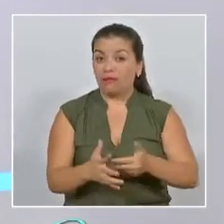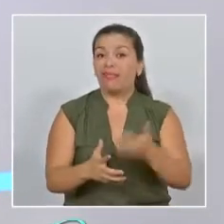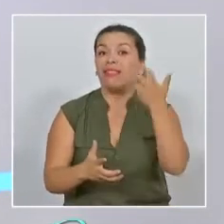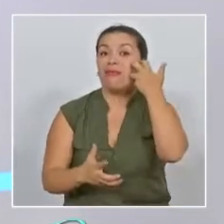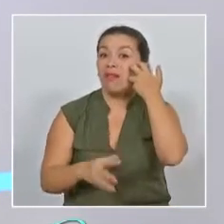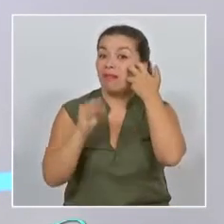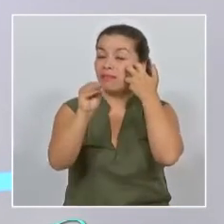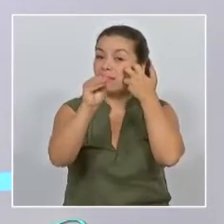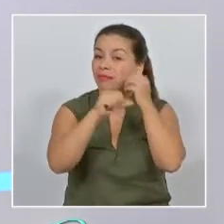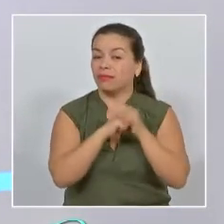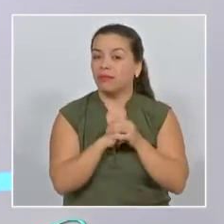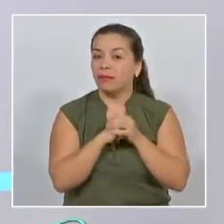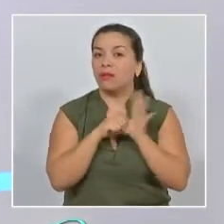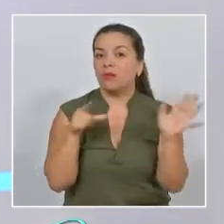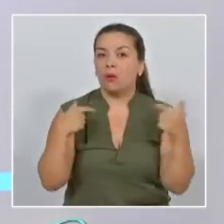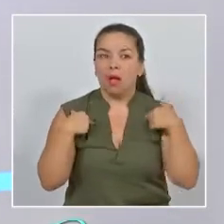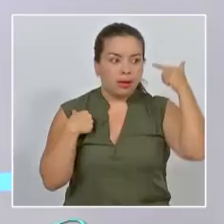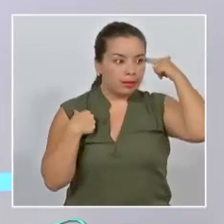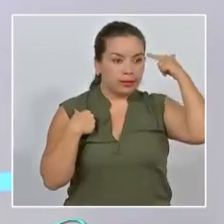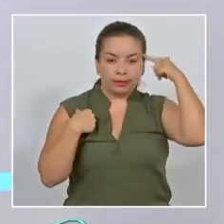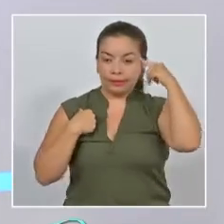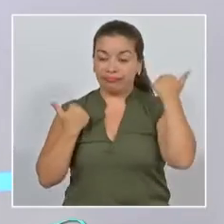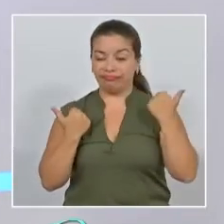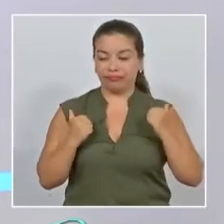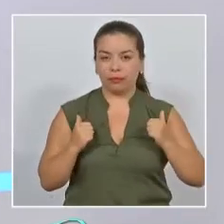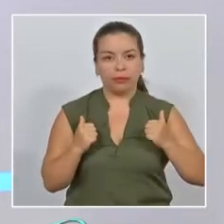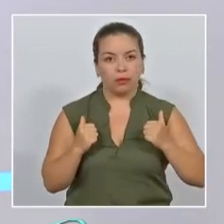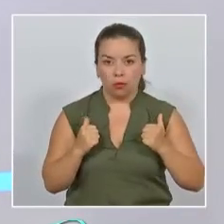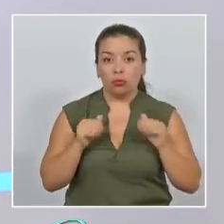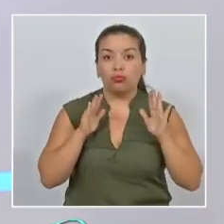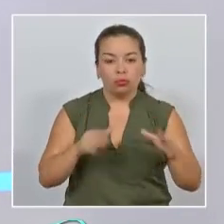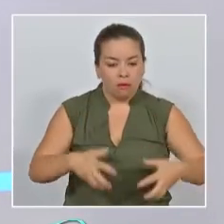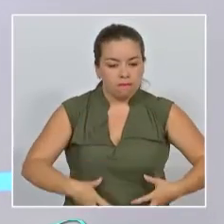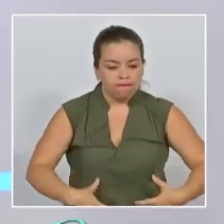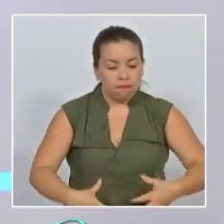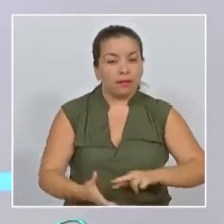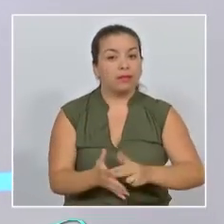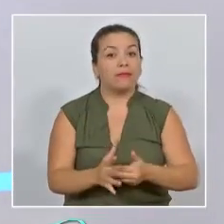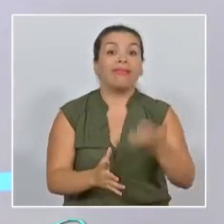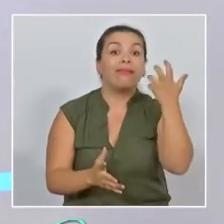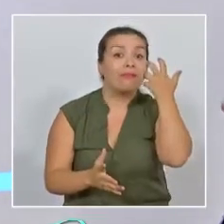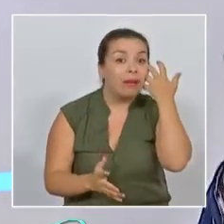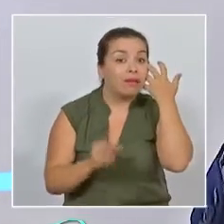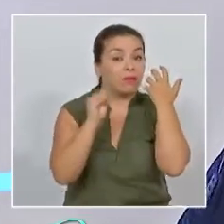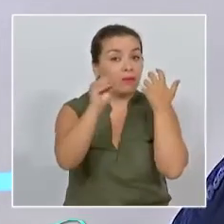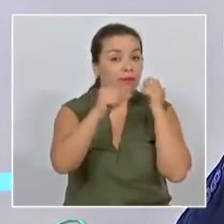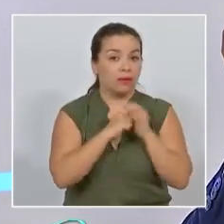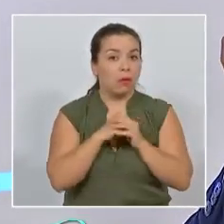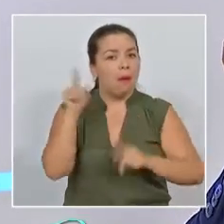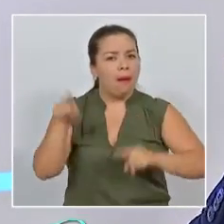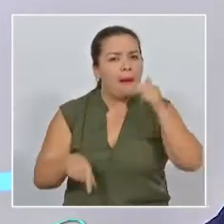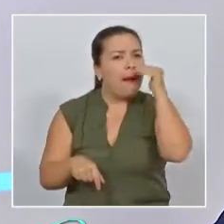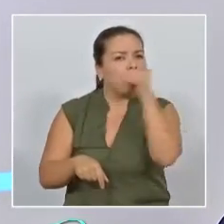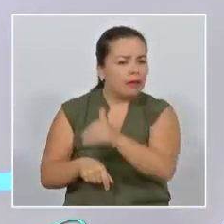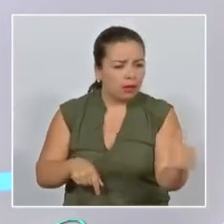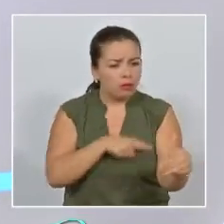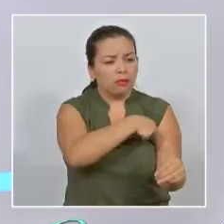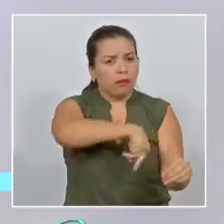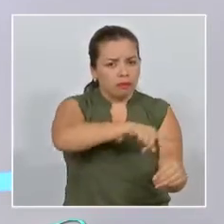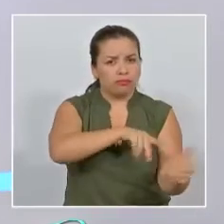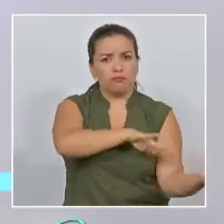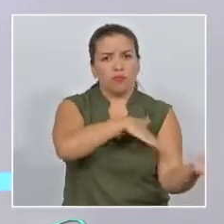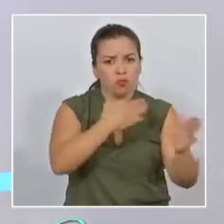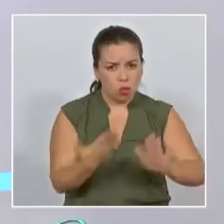no debería pensar tanto en la estética, no. La obesidad es una enfermedad. Entonces esos niños que por alguna causa han muerto y se le han